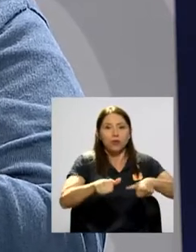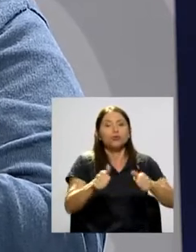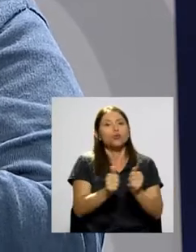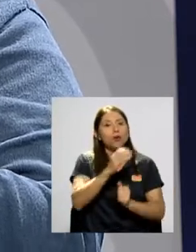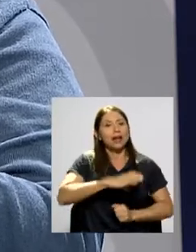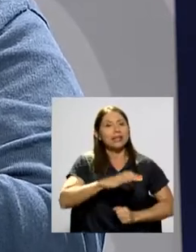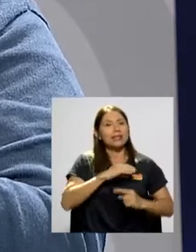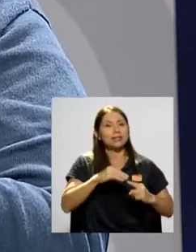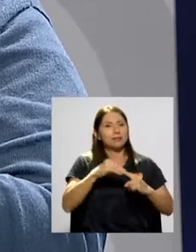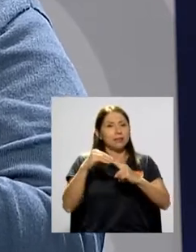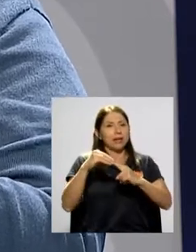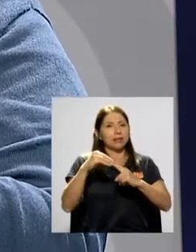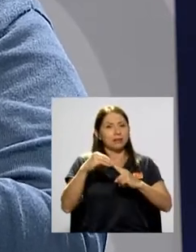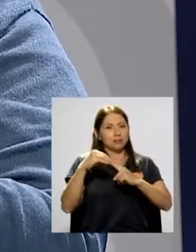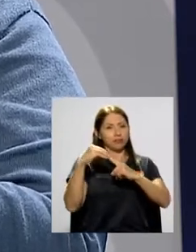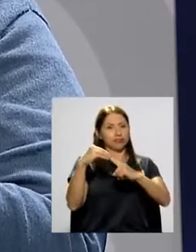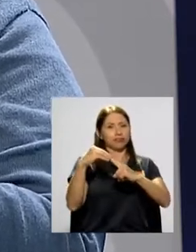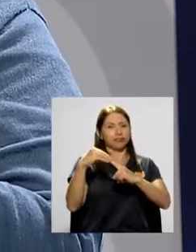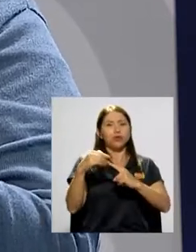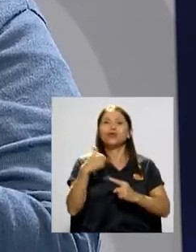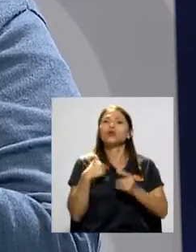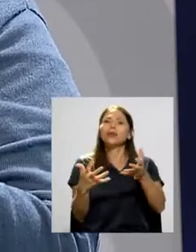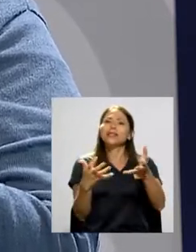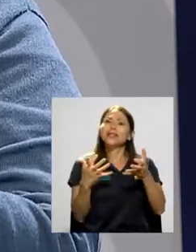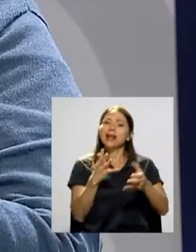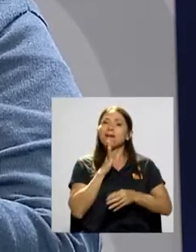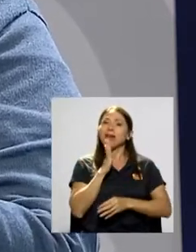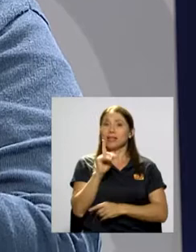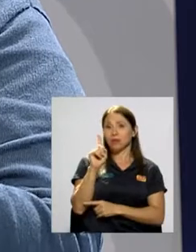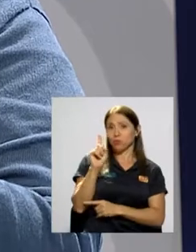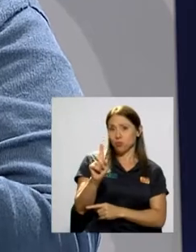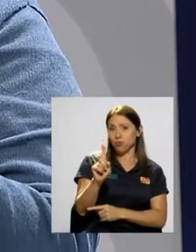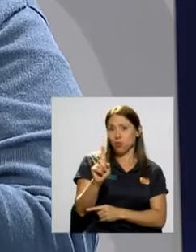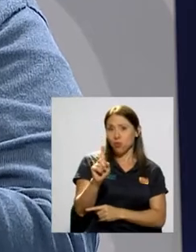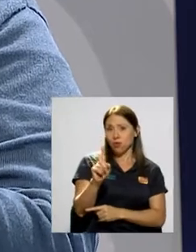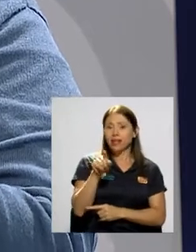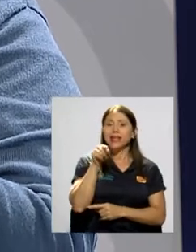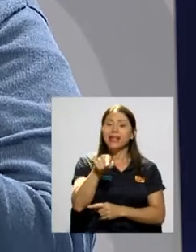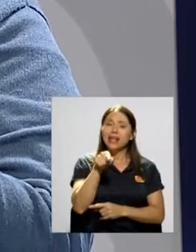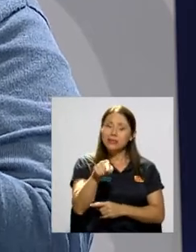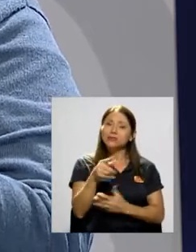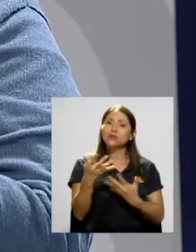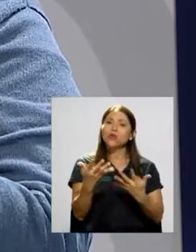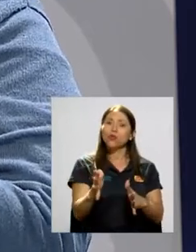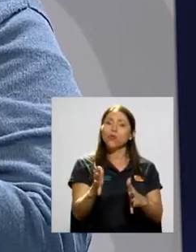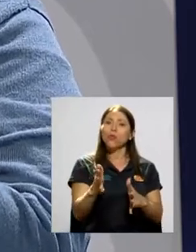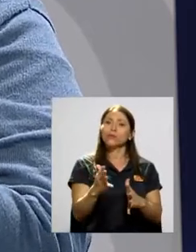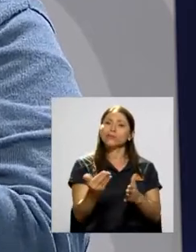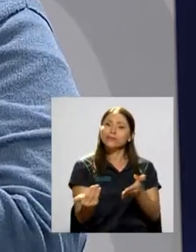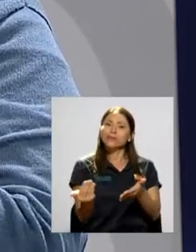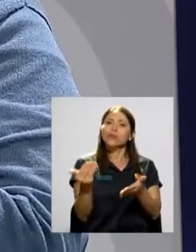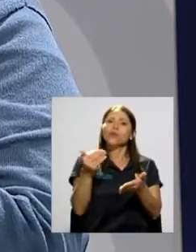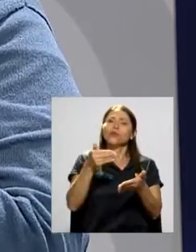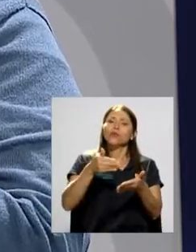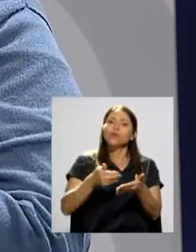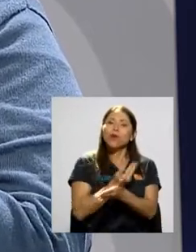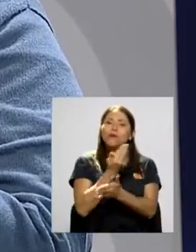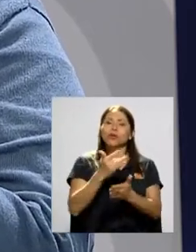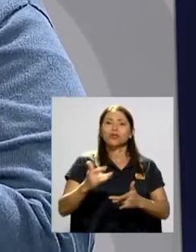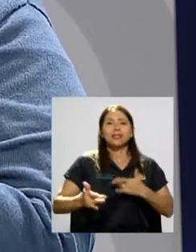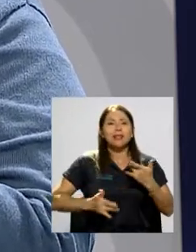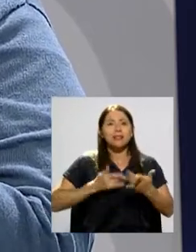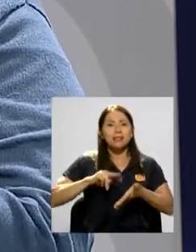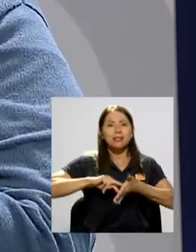quisiera referirme a uno que de alguna manera marcó el sentido de las nuevas formas en que las